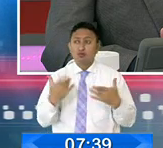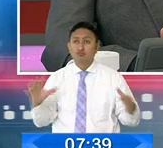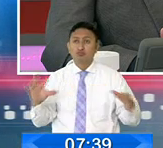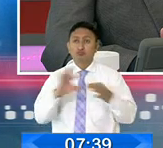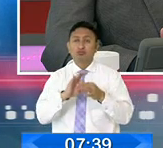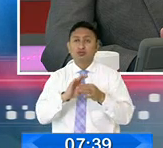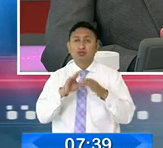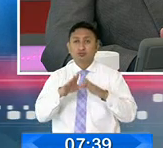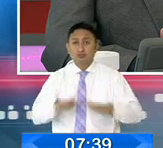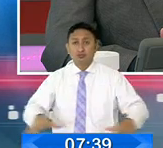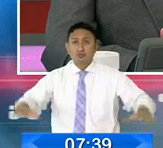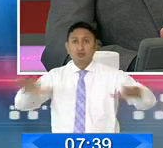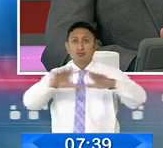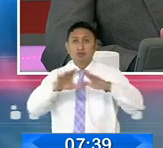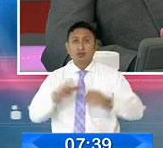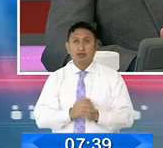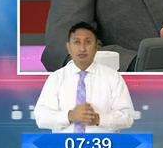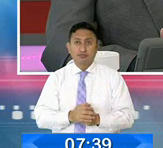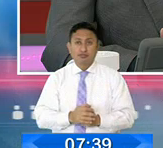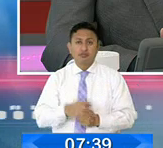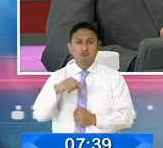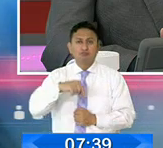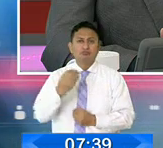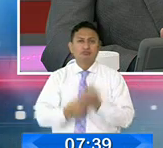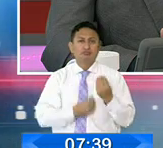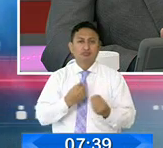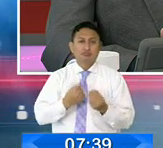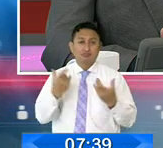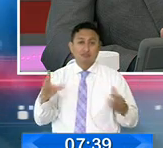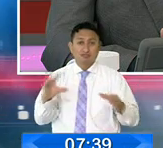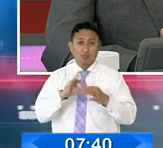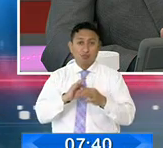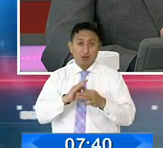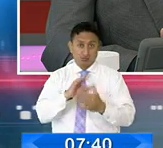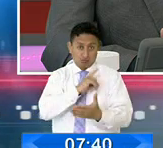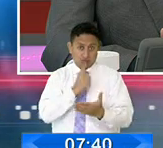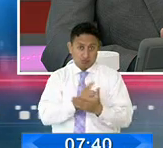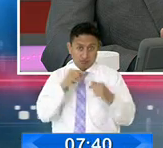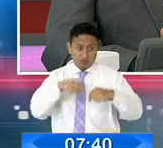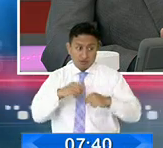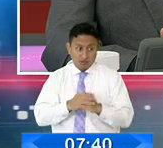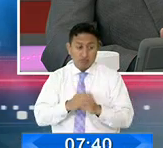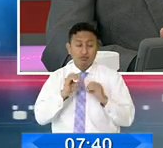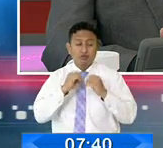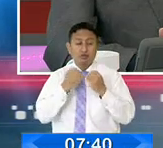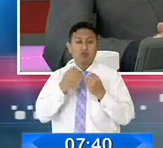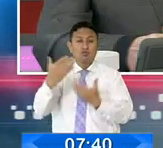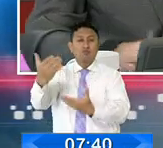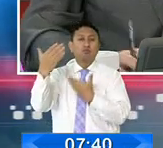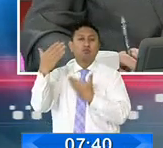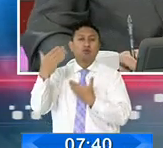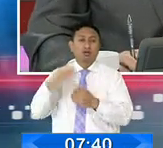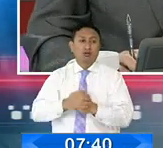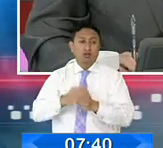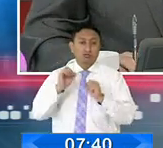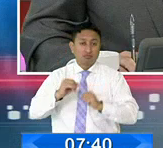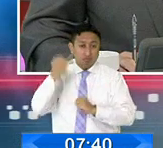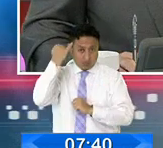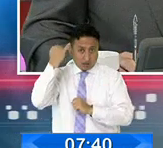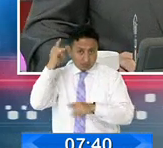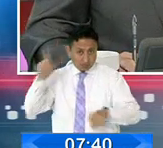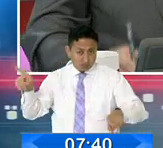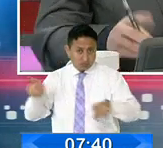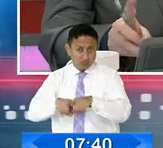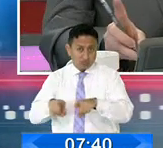nivel territorial, y lo que hemos tratado es que esas alianzas, de darse en efecto, sean con organizaciones políticas con las que compartamos